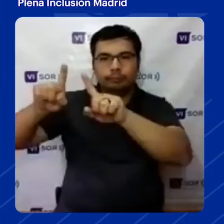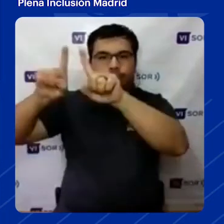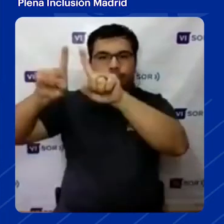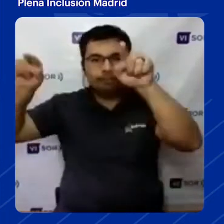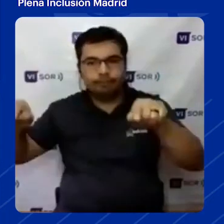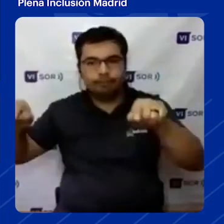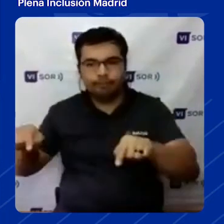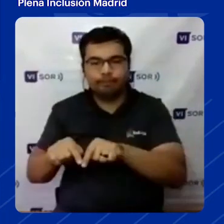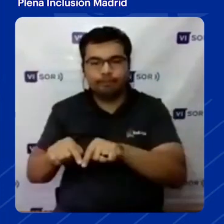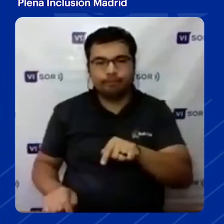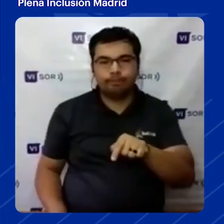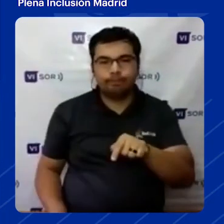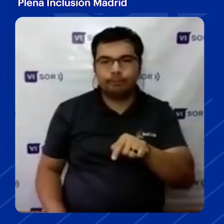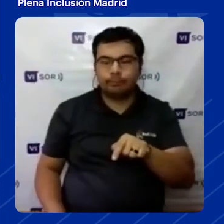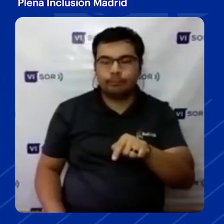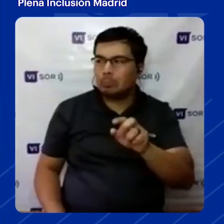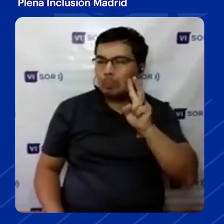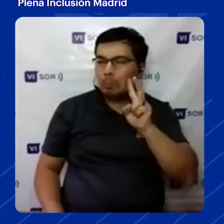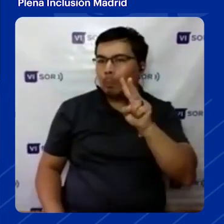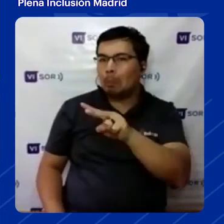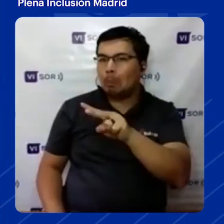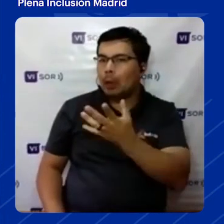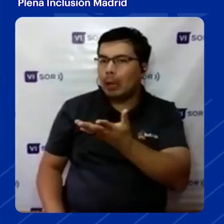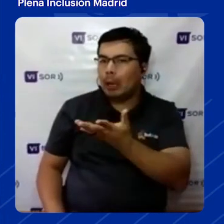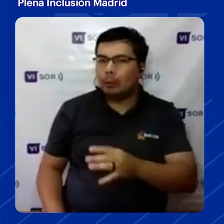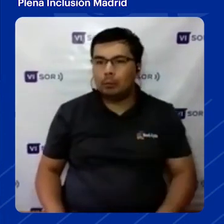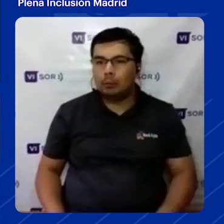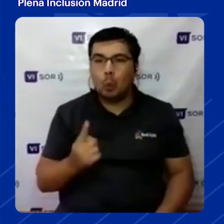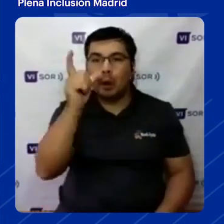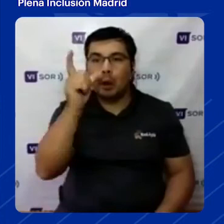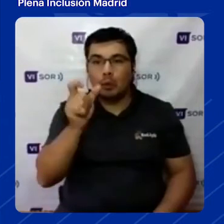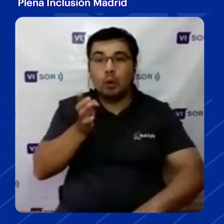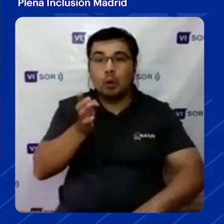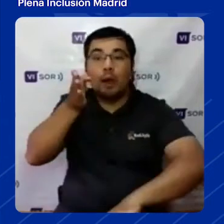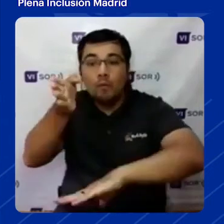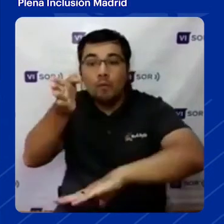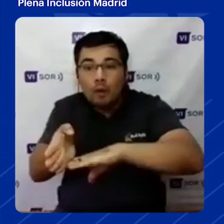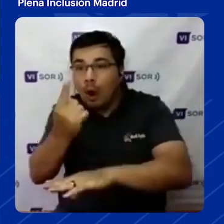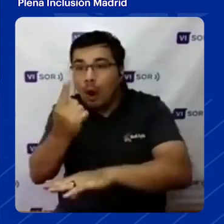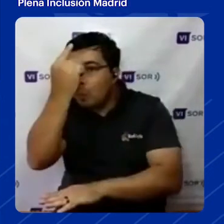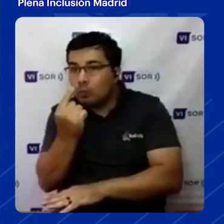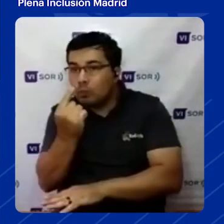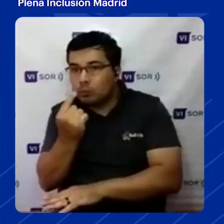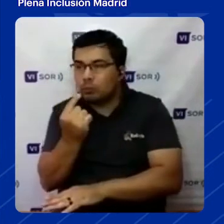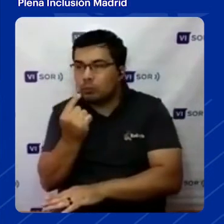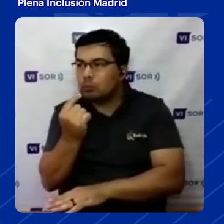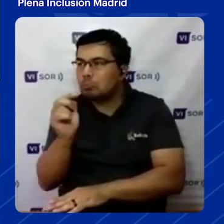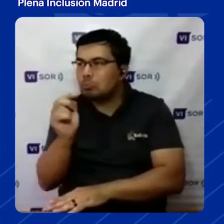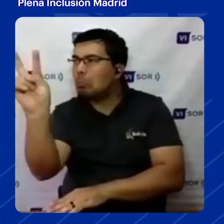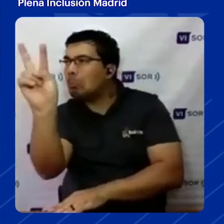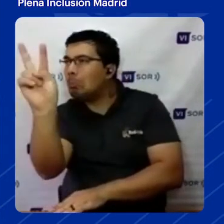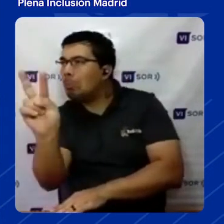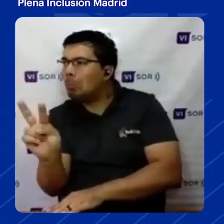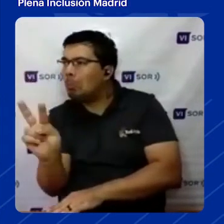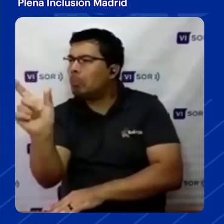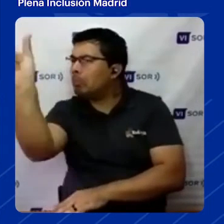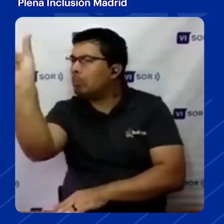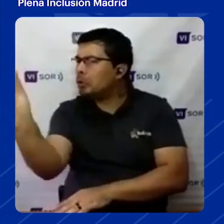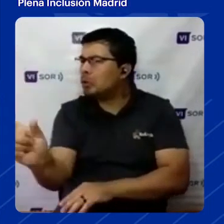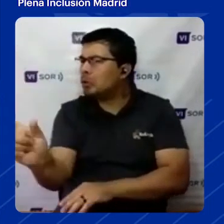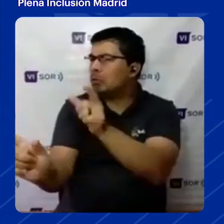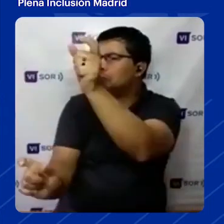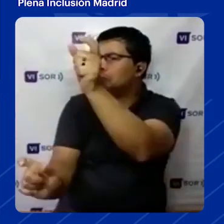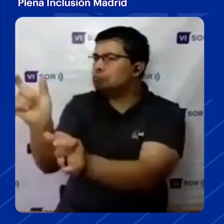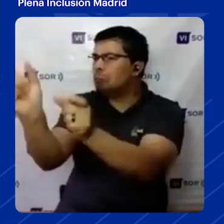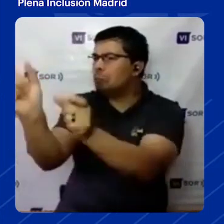que se acerca un día a un museo y ve el cuadro, lo primero que dirá es quiénes son esos personajes o qué escena me está